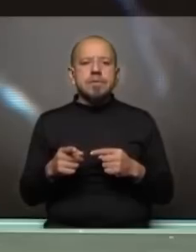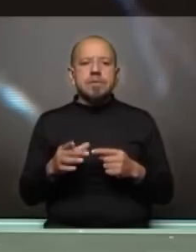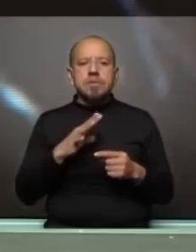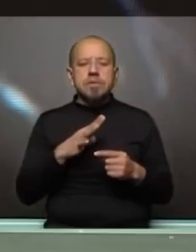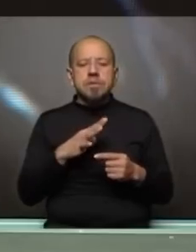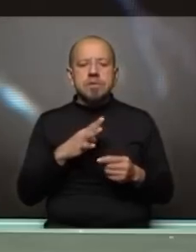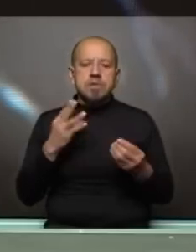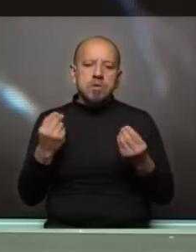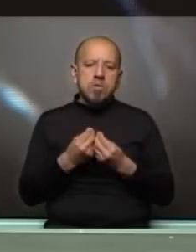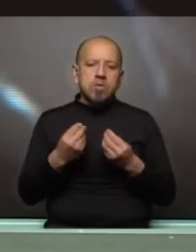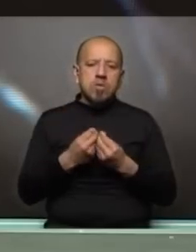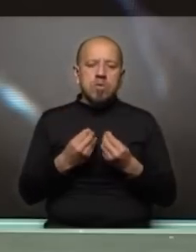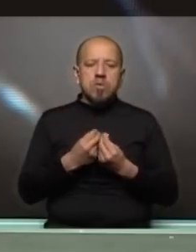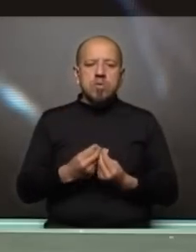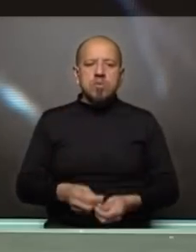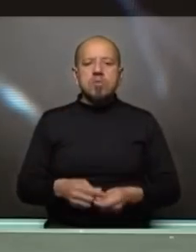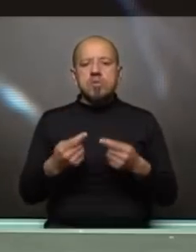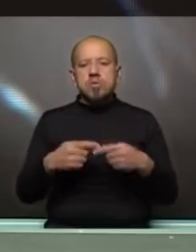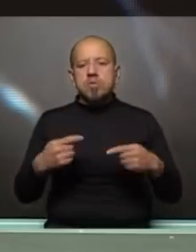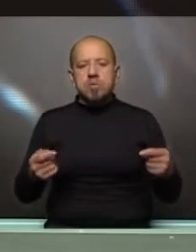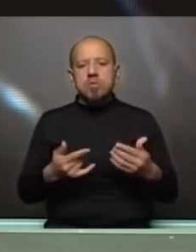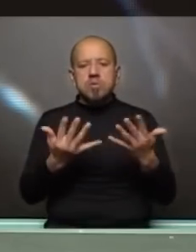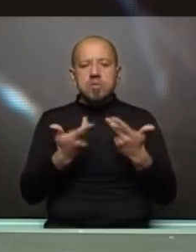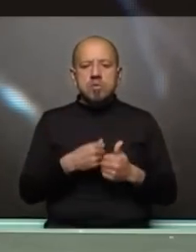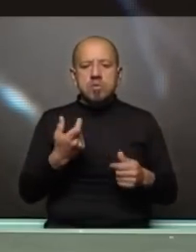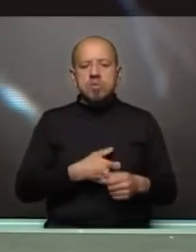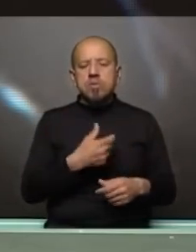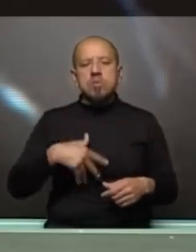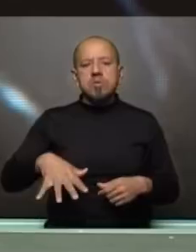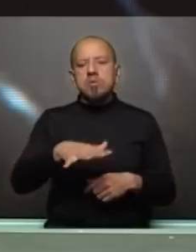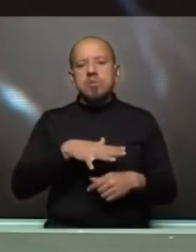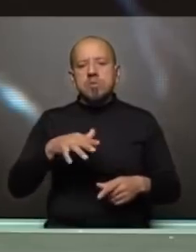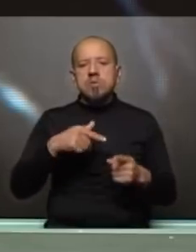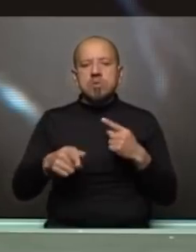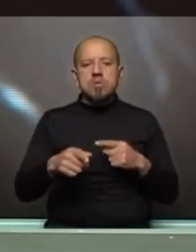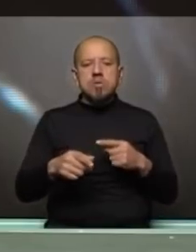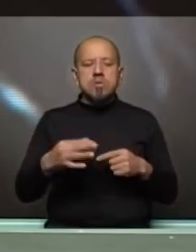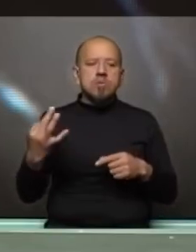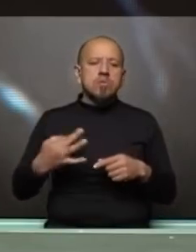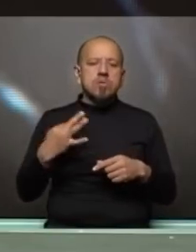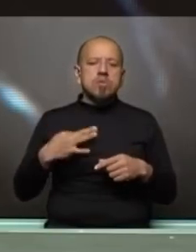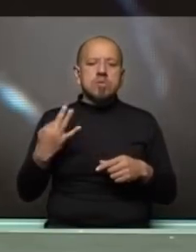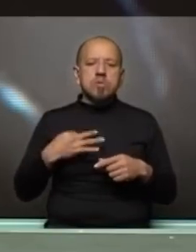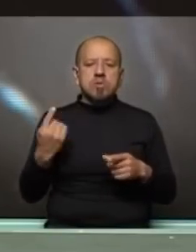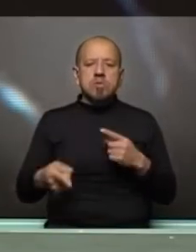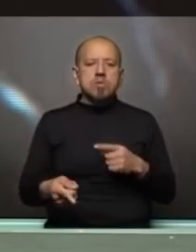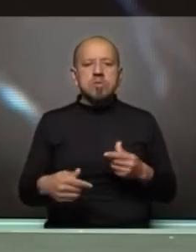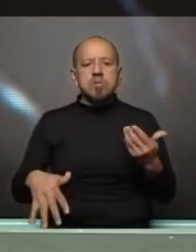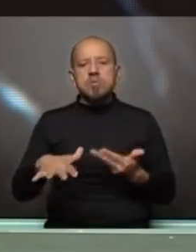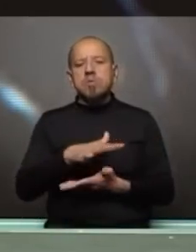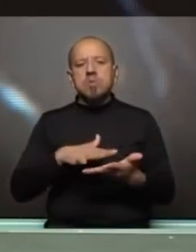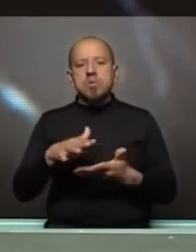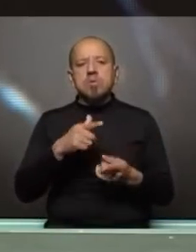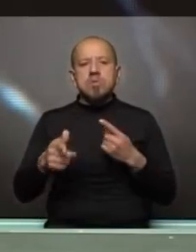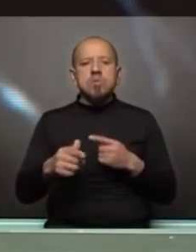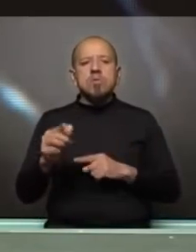de construcción Ciudadana de organizaciones sociales que vienen trabajando de hace muchos años y con una situación que si bien